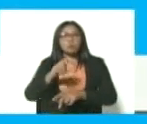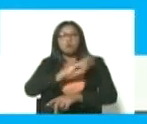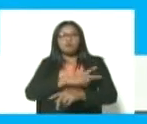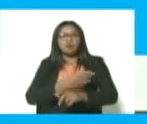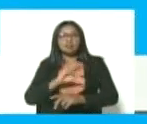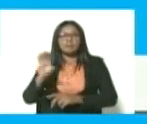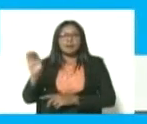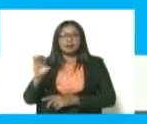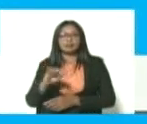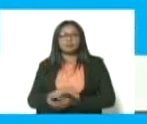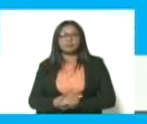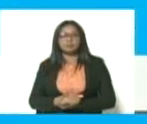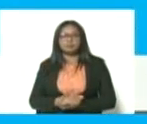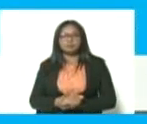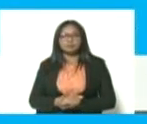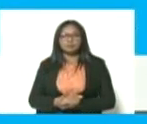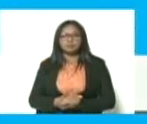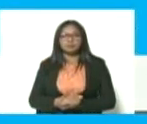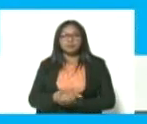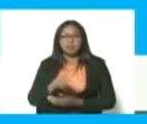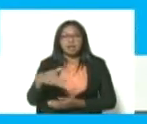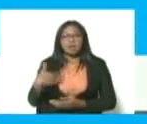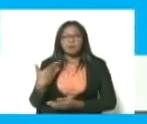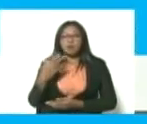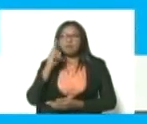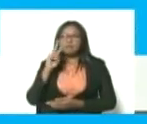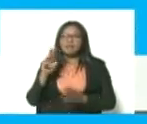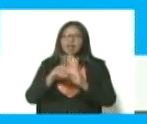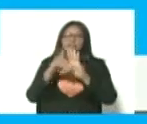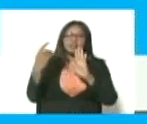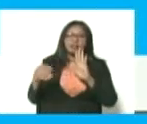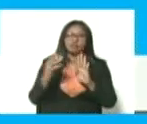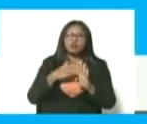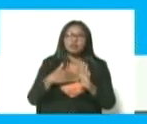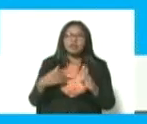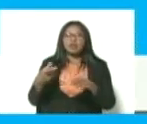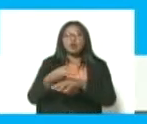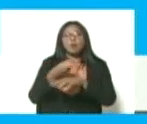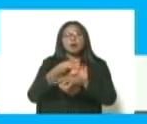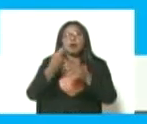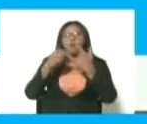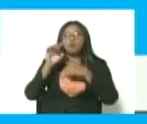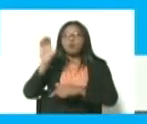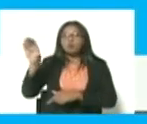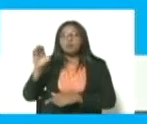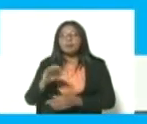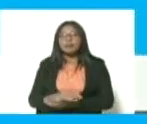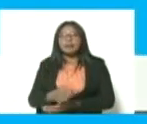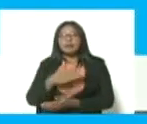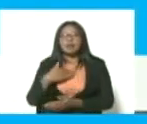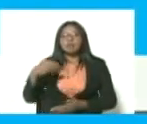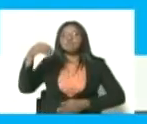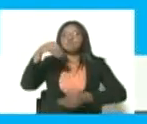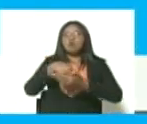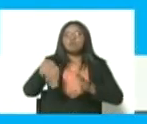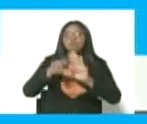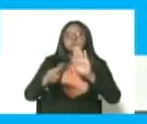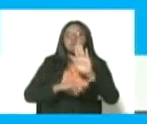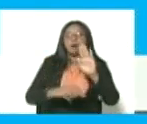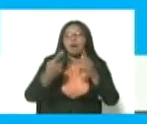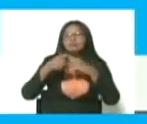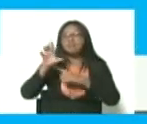país, puede abrogarse el derecho de querer gobernar otro país, de querer imponerle reglas a otro